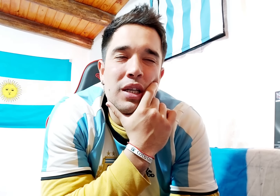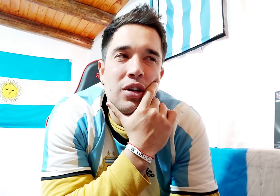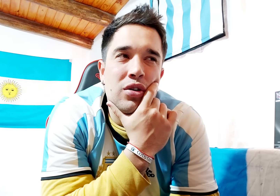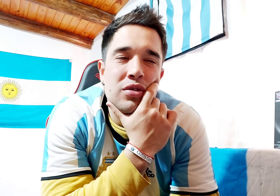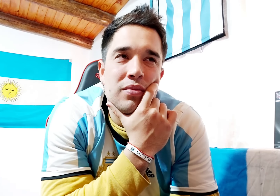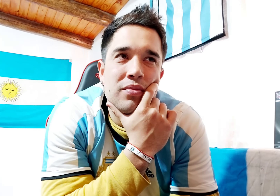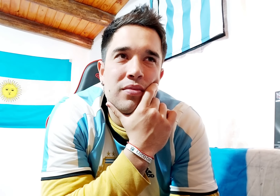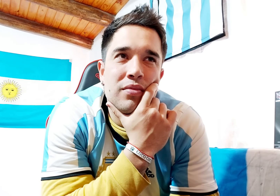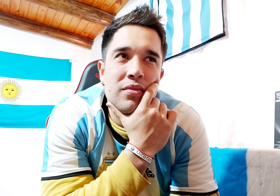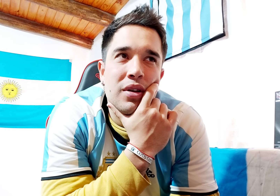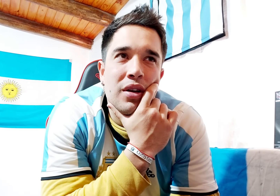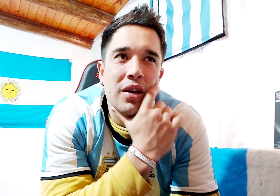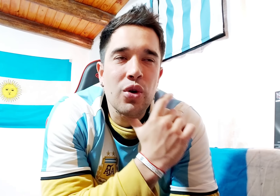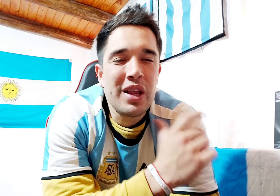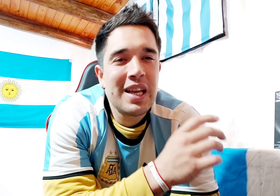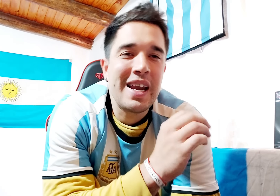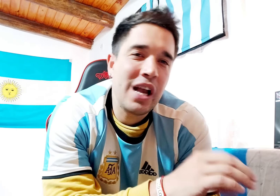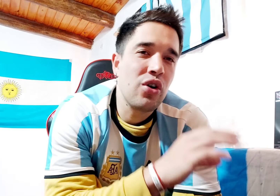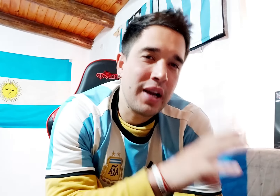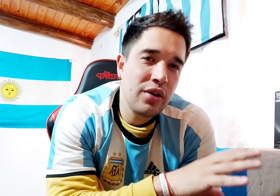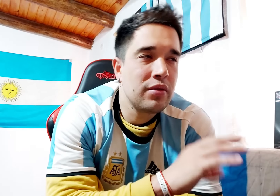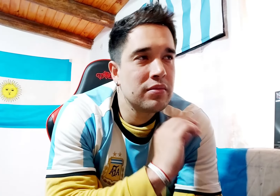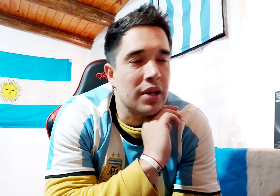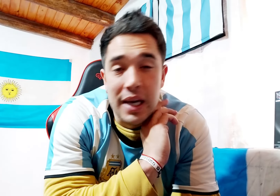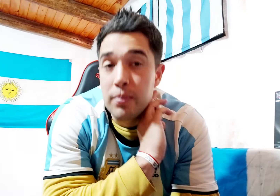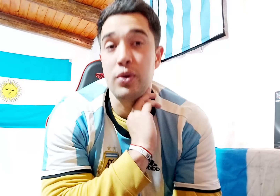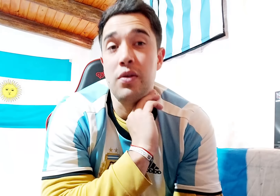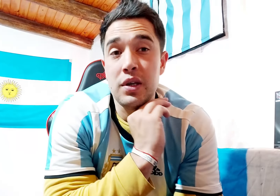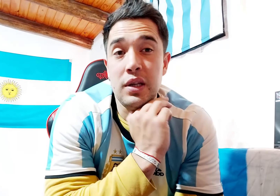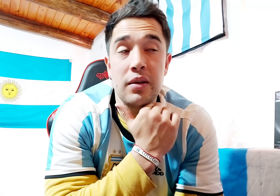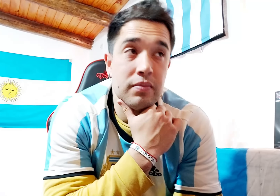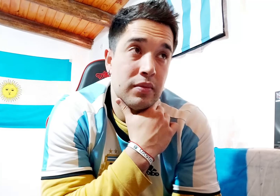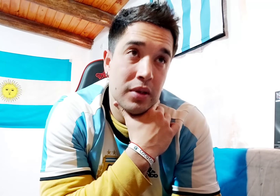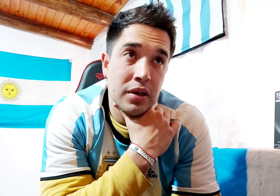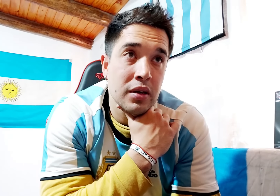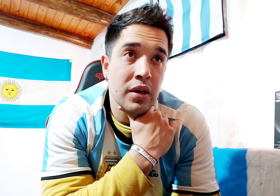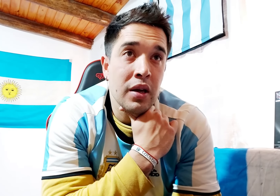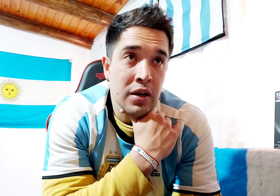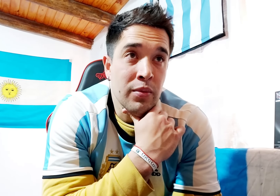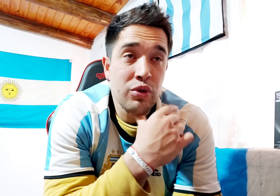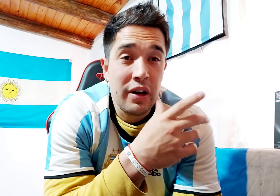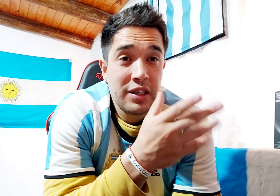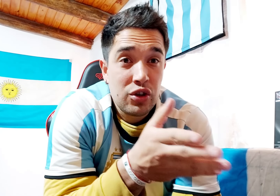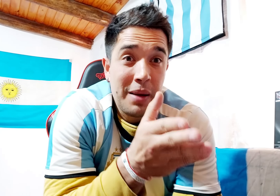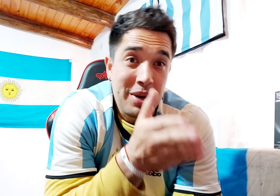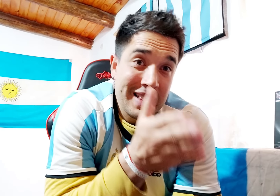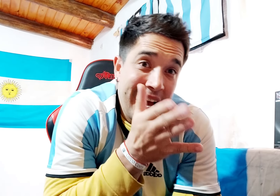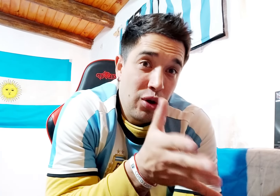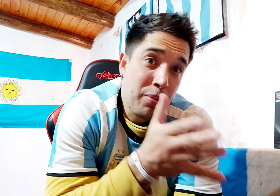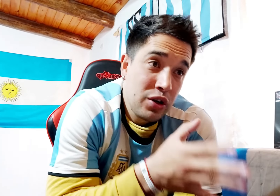los políticos que no anden en algo raro es muy difícil. Muchas veces